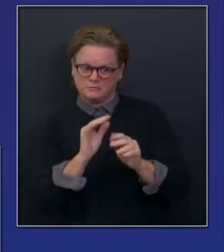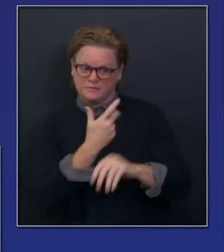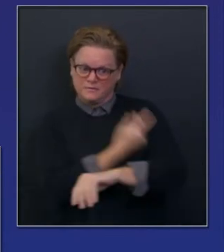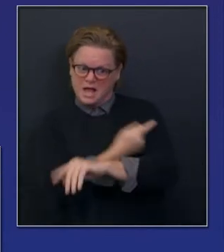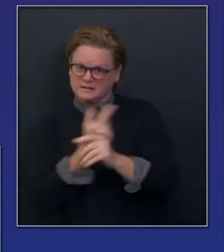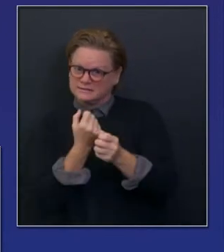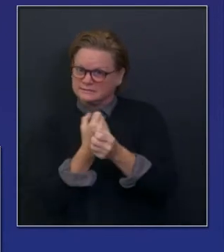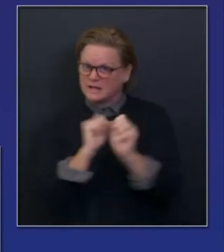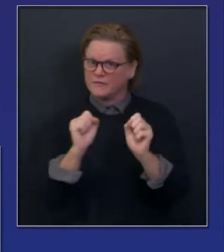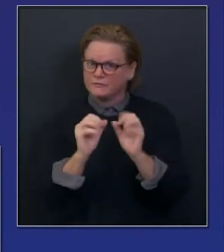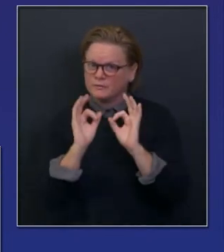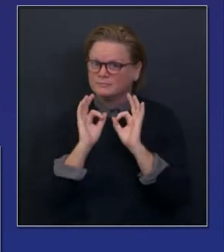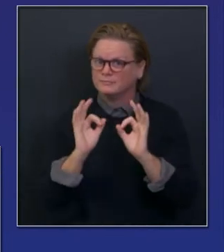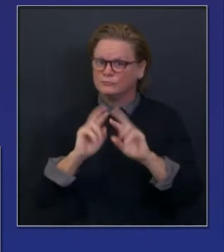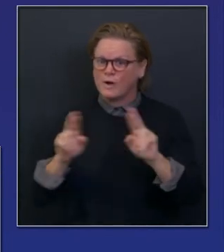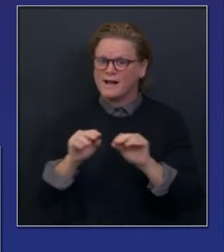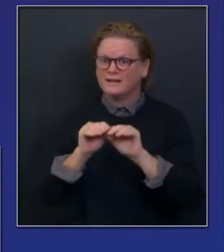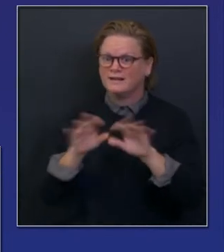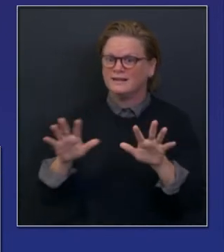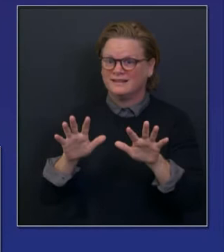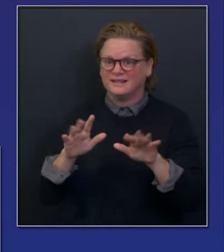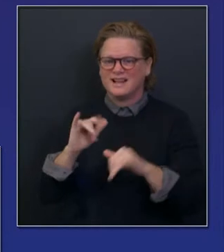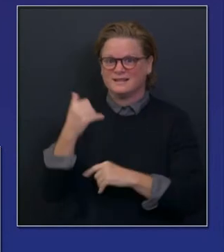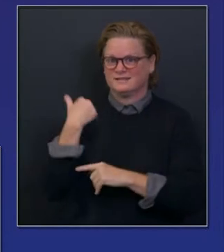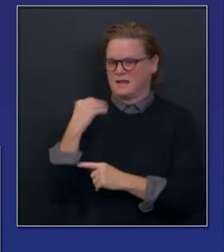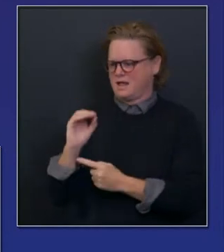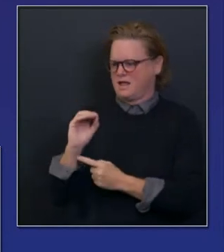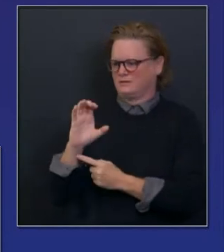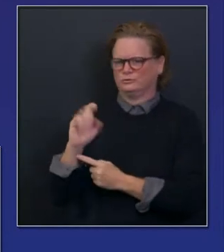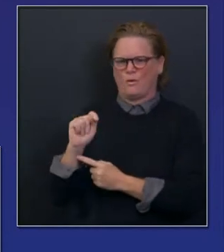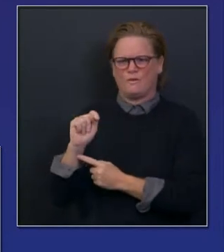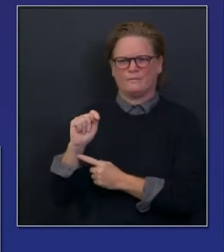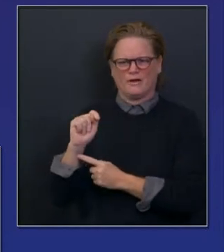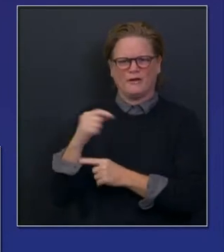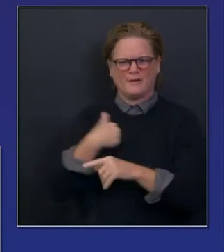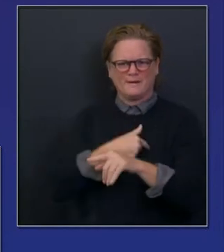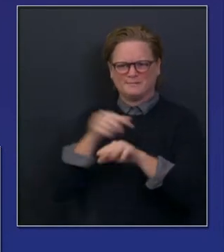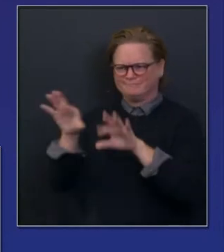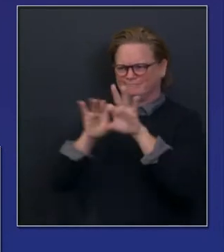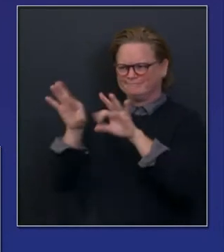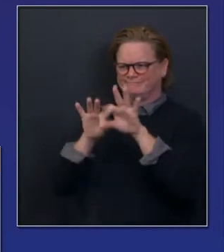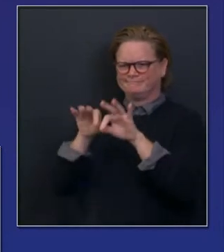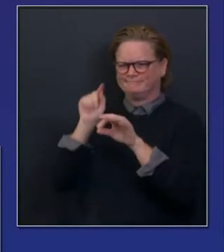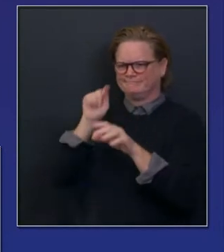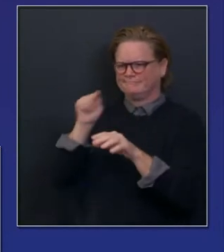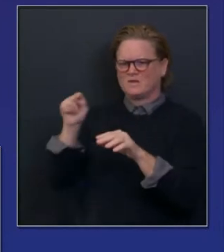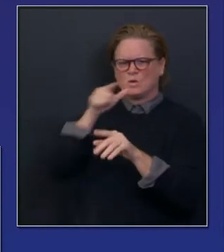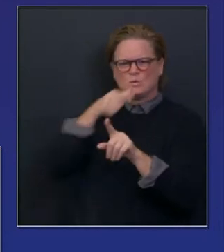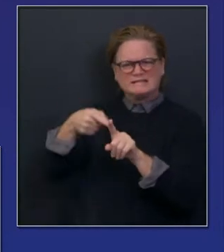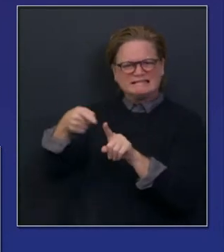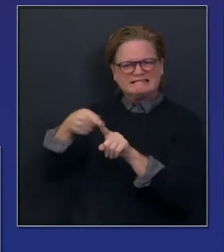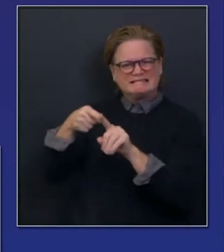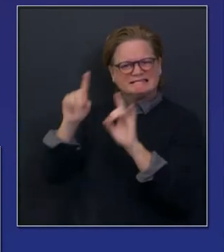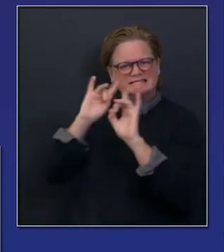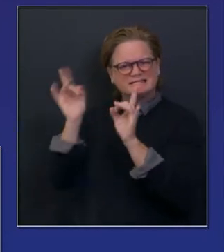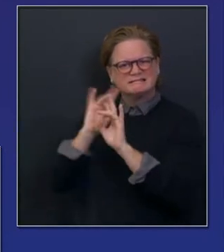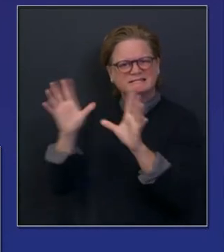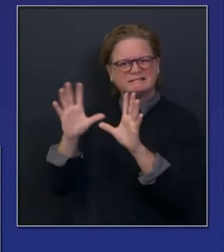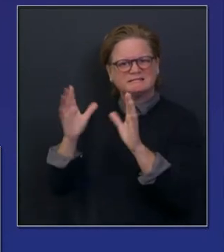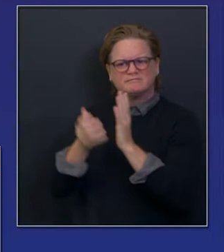19 de octubre les quiero recordar que el Estado de California estableció un grupo formal de trabajo, un panel científico de